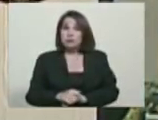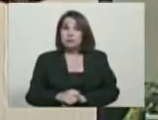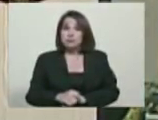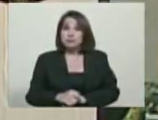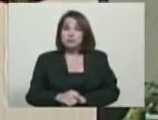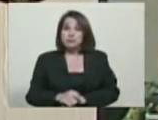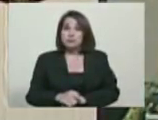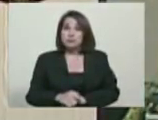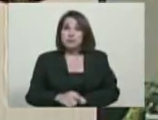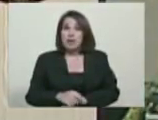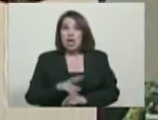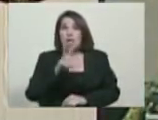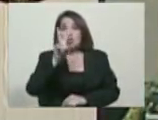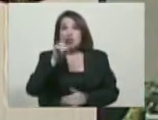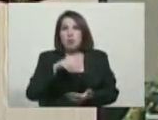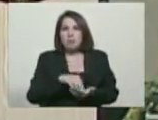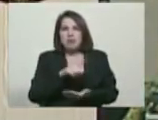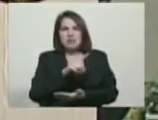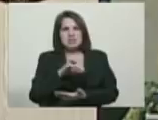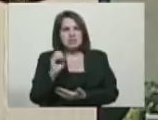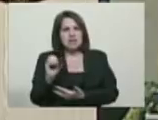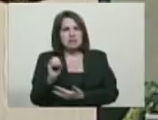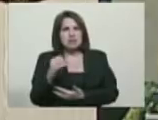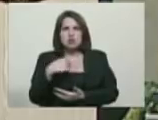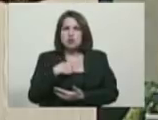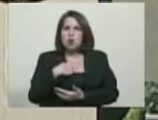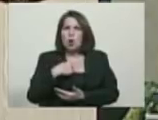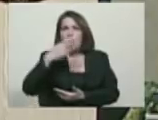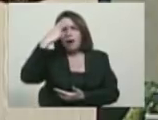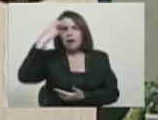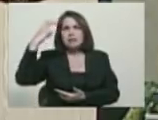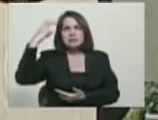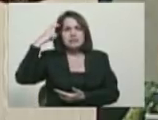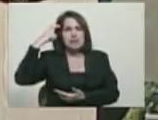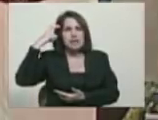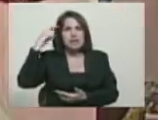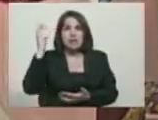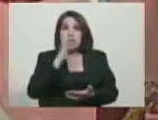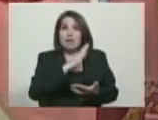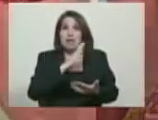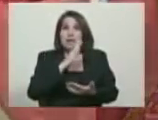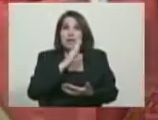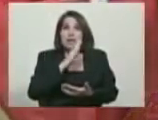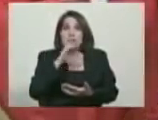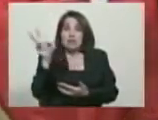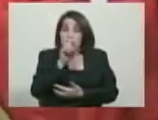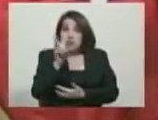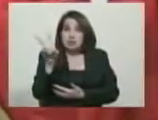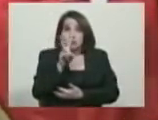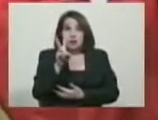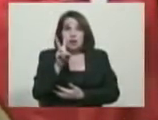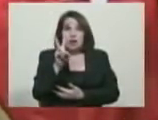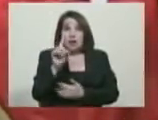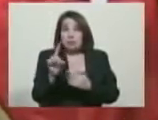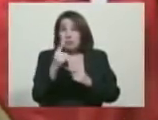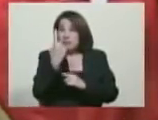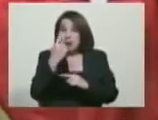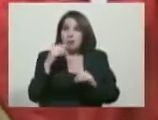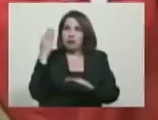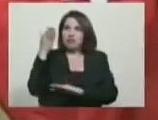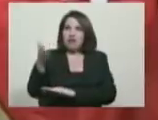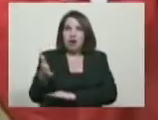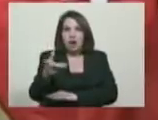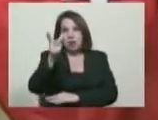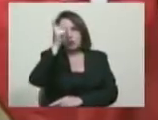fue, yo era canciller de la República y fui el primer canciller de Venezuela que fue a